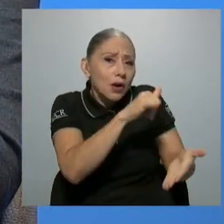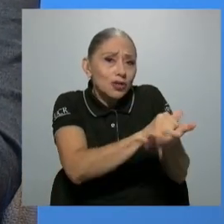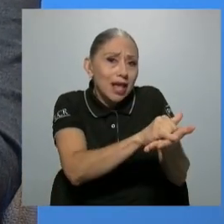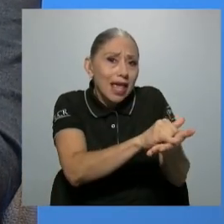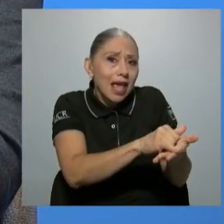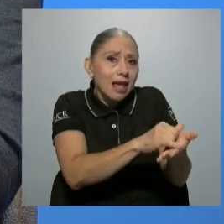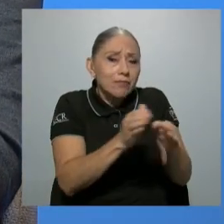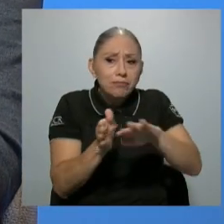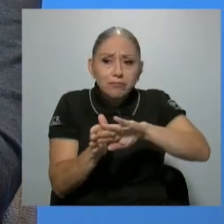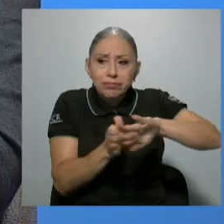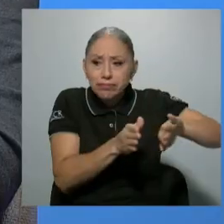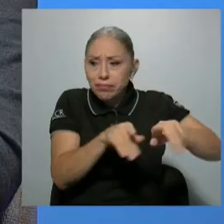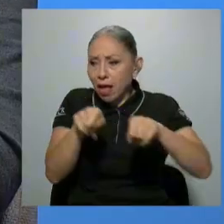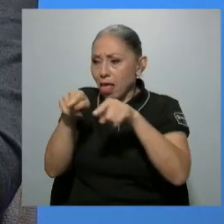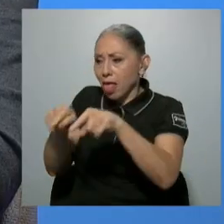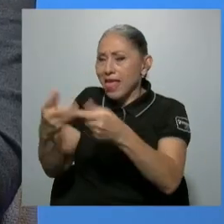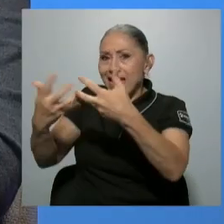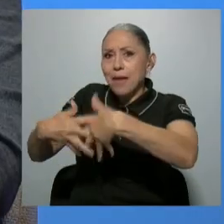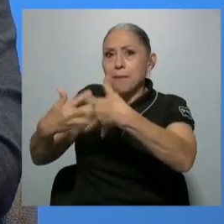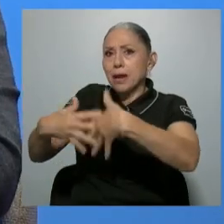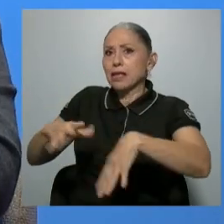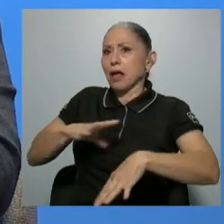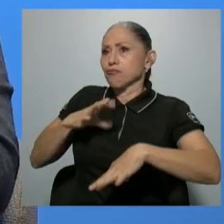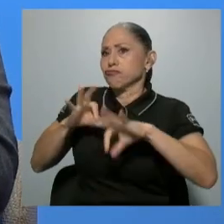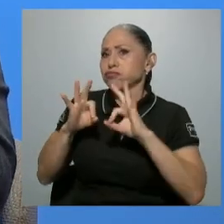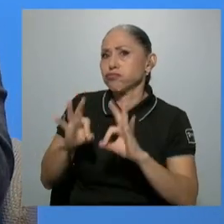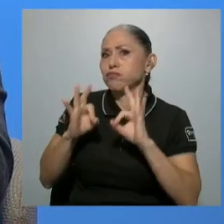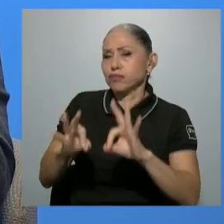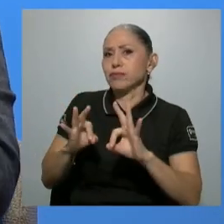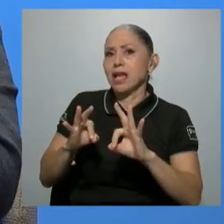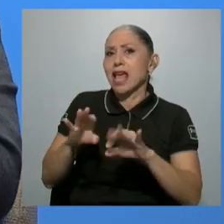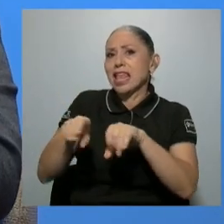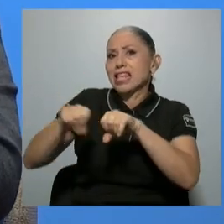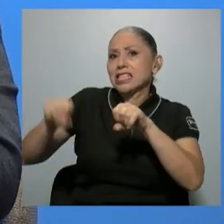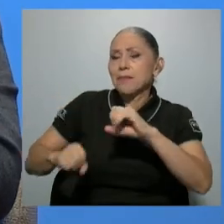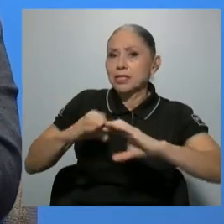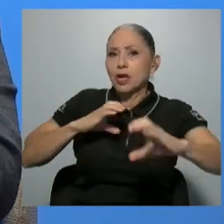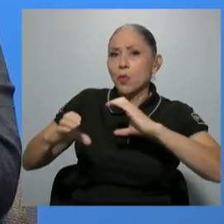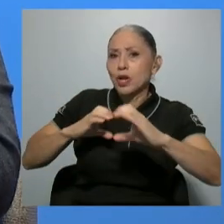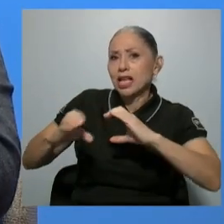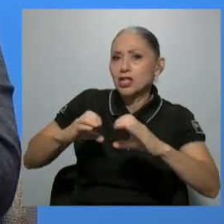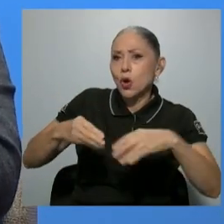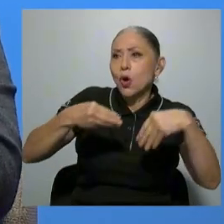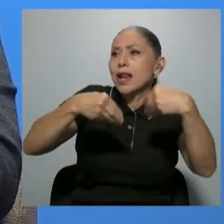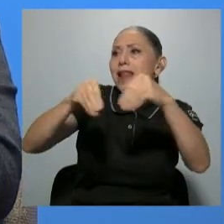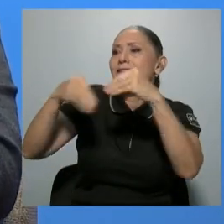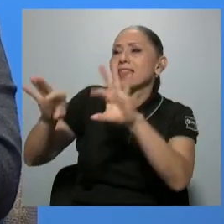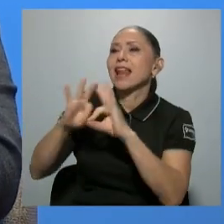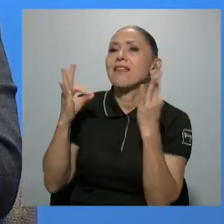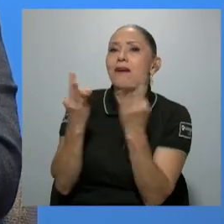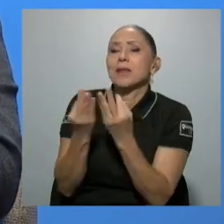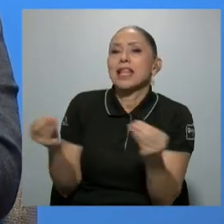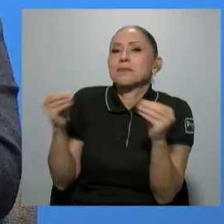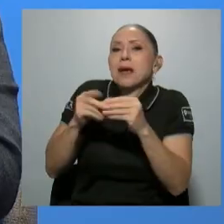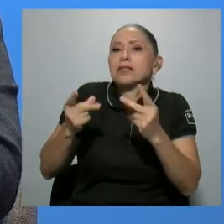produce servicios de telecomunicaciones, que vende a las familias de más altos ingresos en zonas más